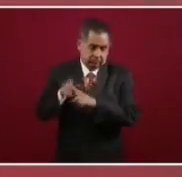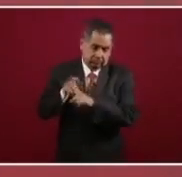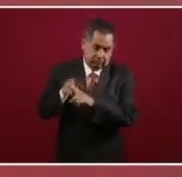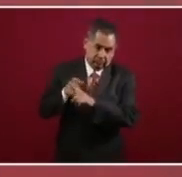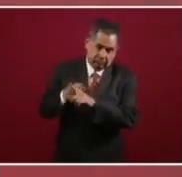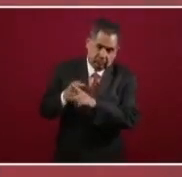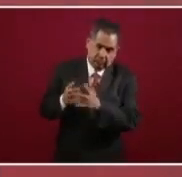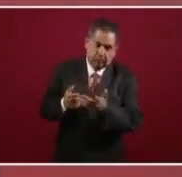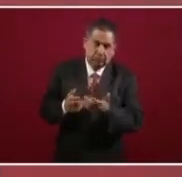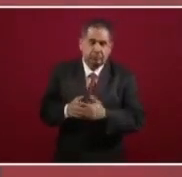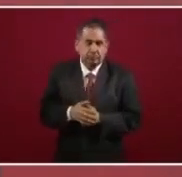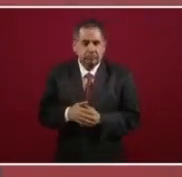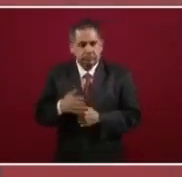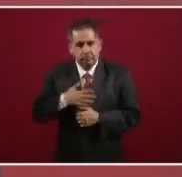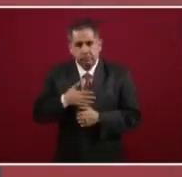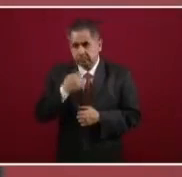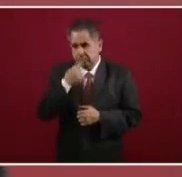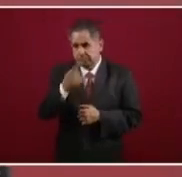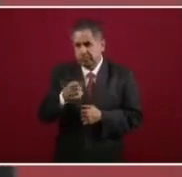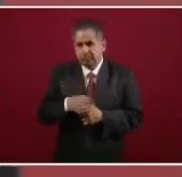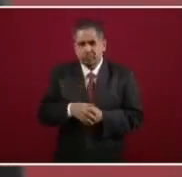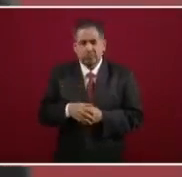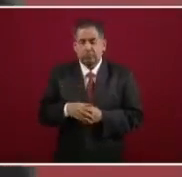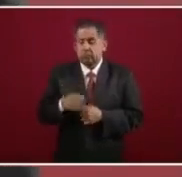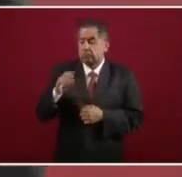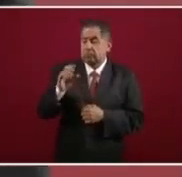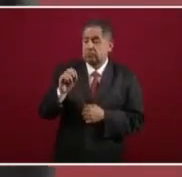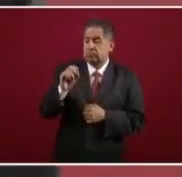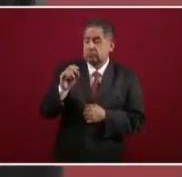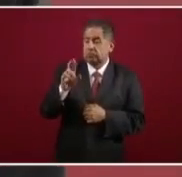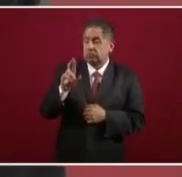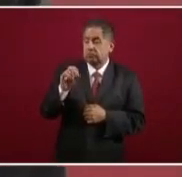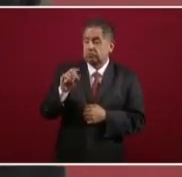bueno yo les comentaba el gran orozco